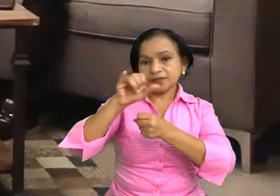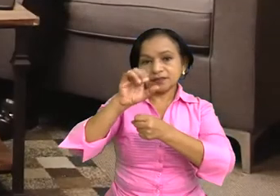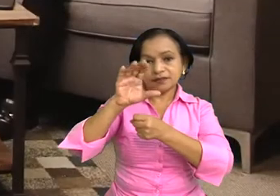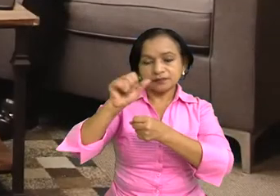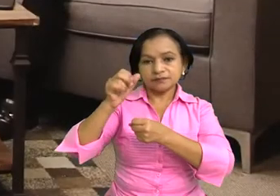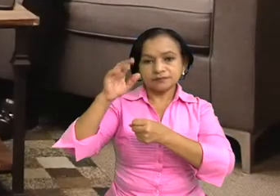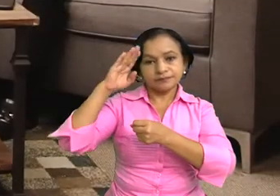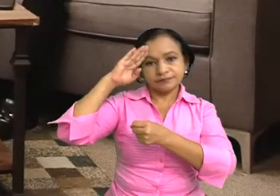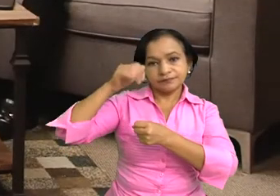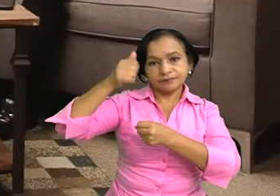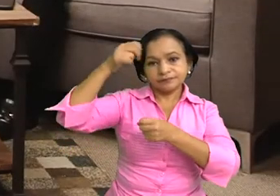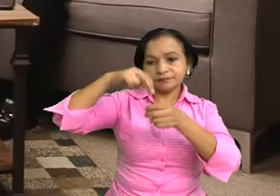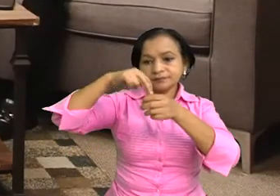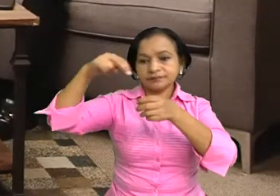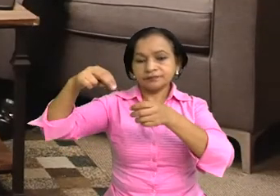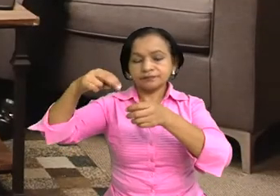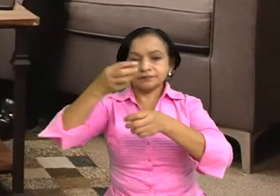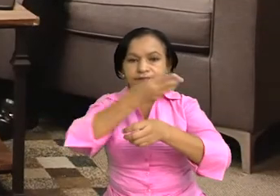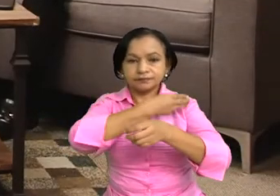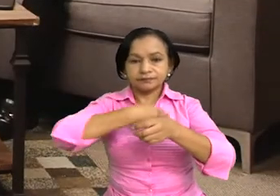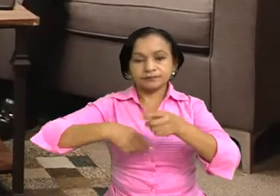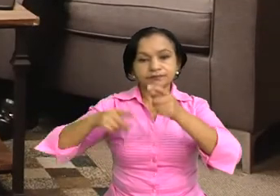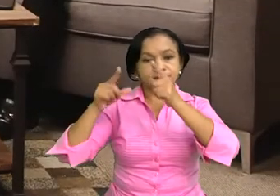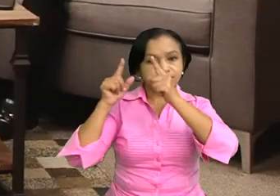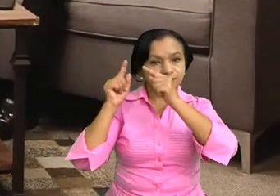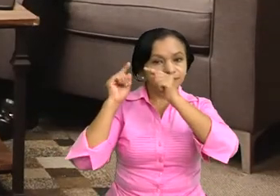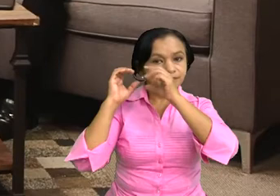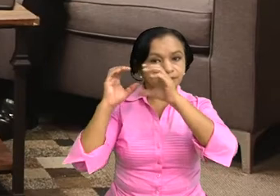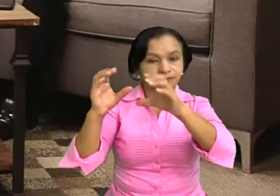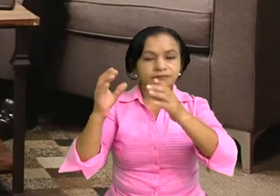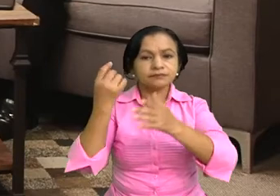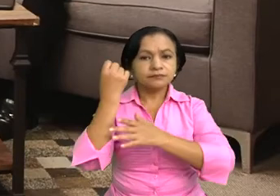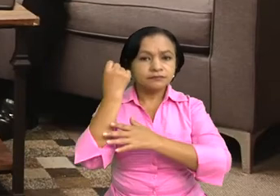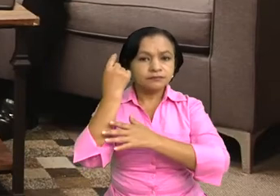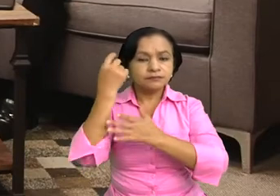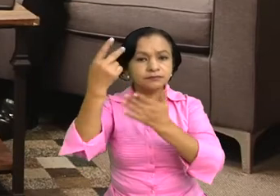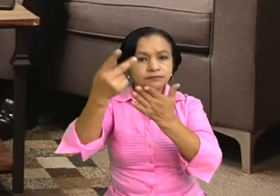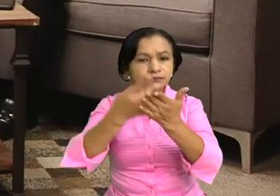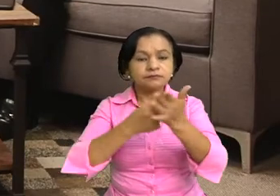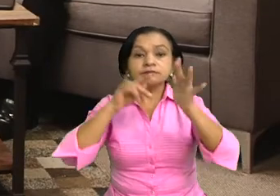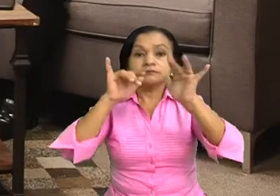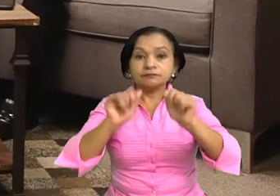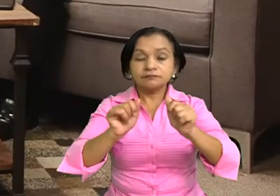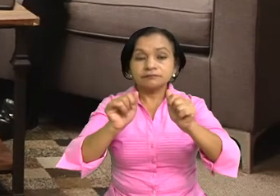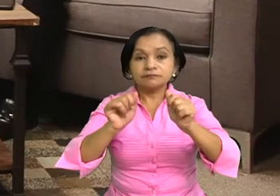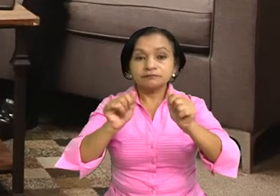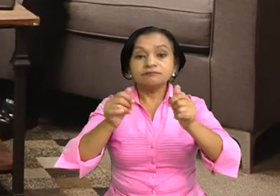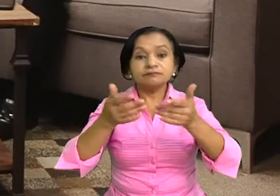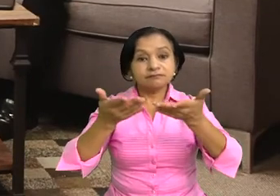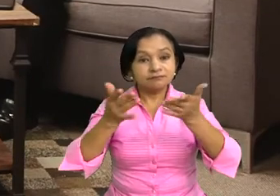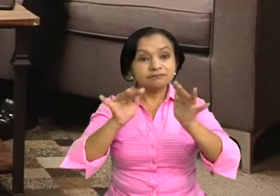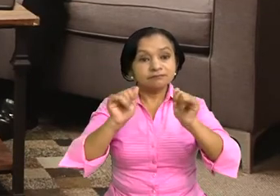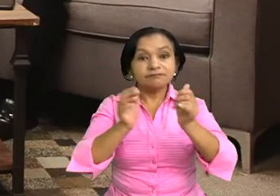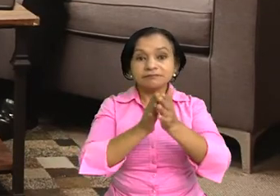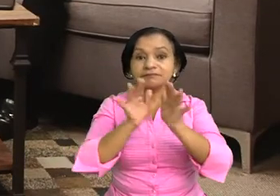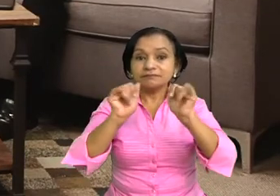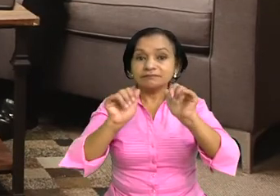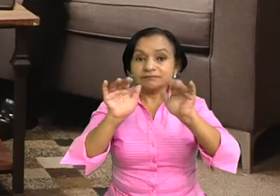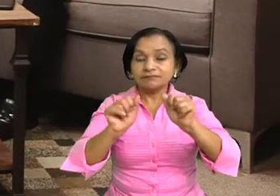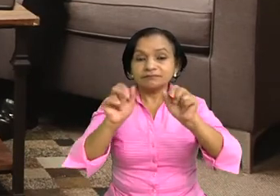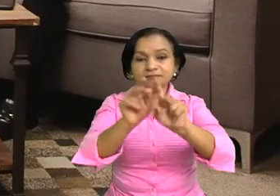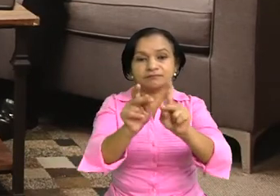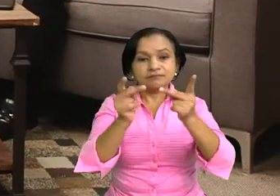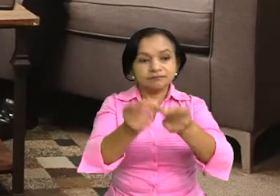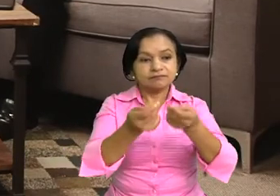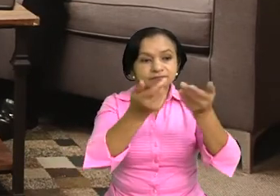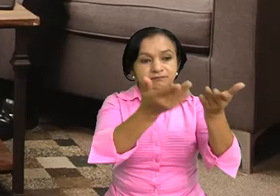retiro y titular del Ministerio de Transporte e Infraestructura. Compañero, pues entender un poquito esos proyectos que ya están en manos ahora mismo de nuestro pueblo,